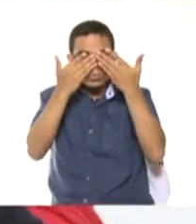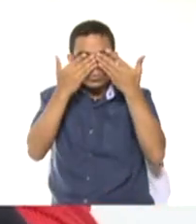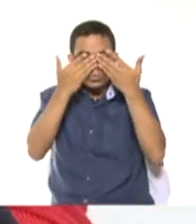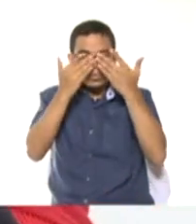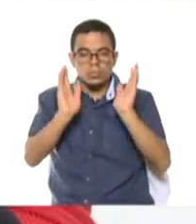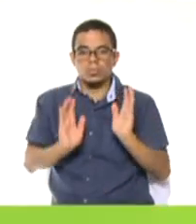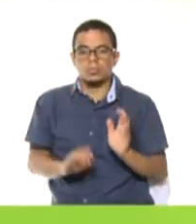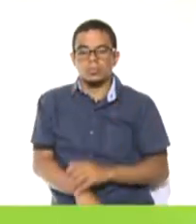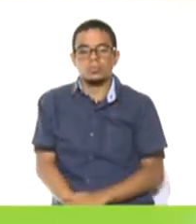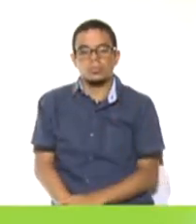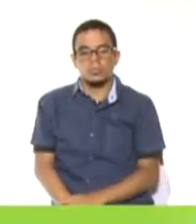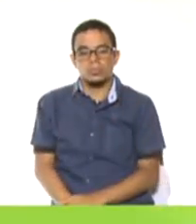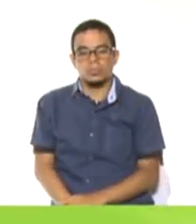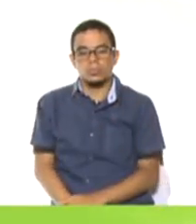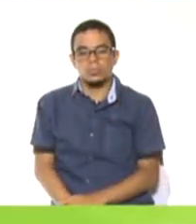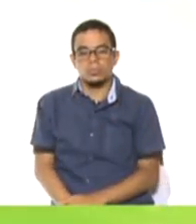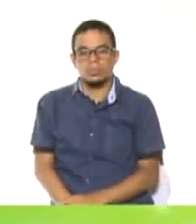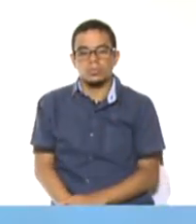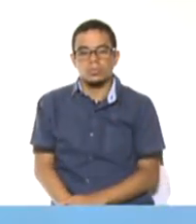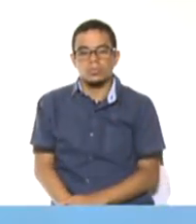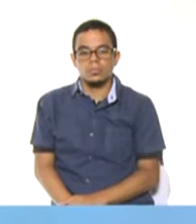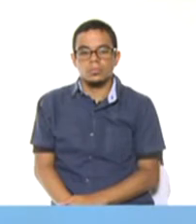una maraca.